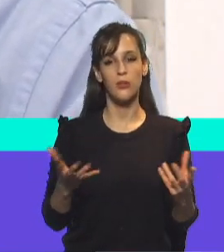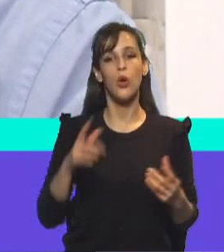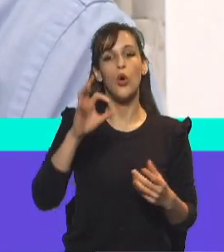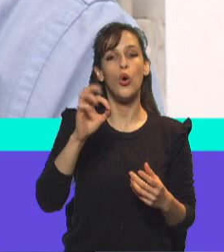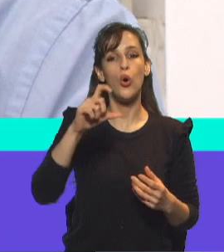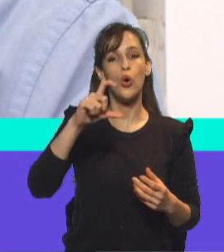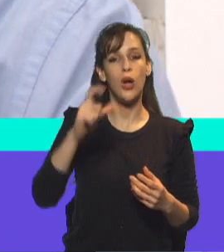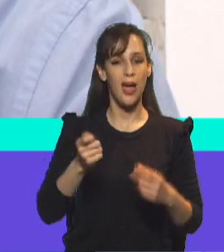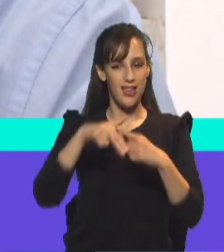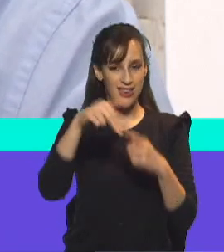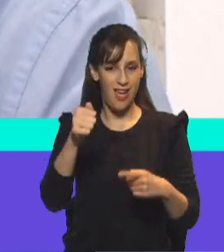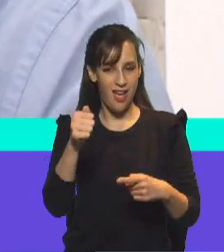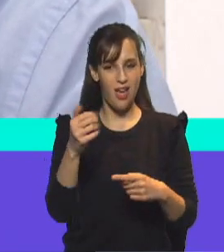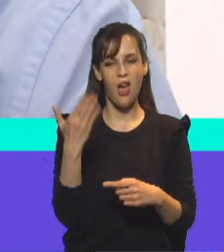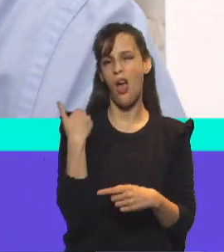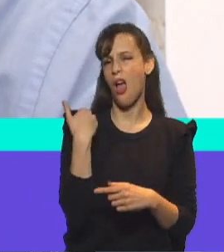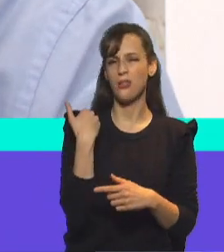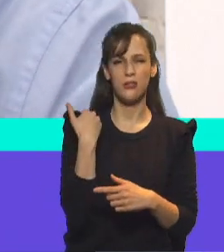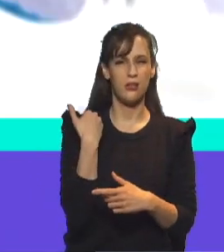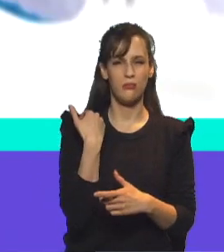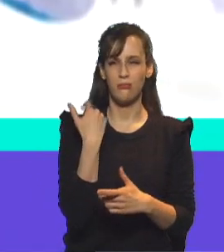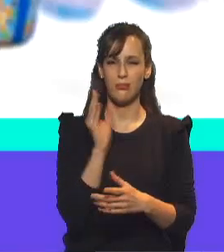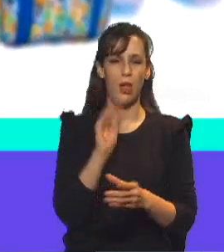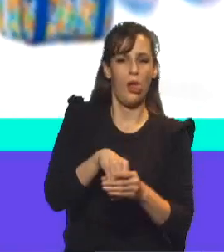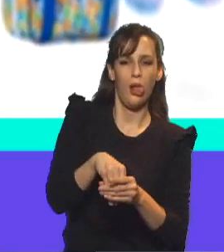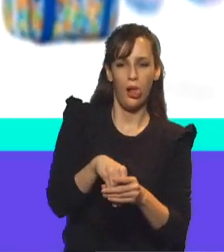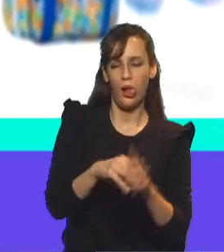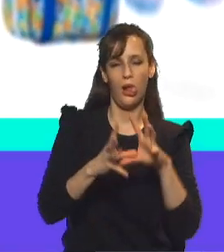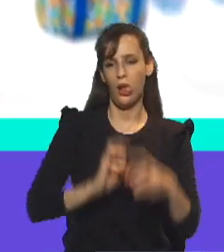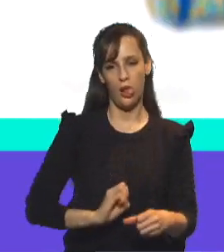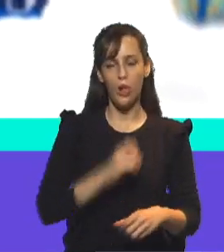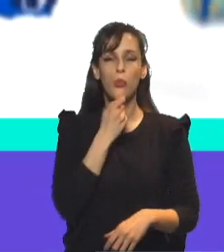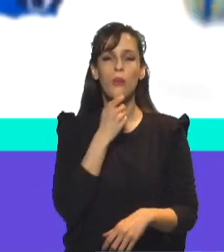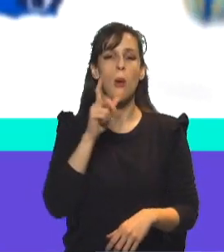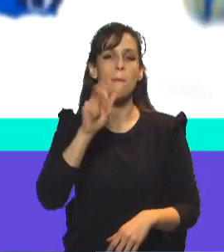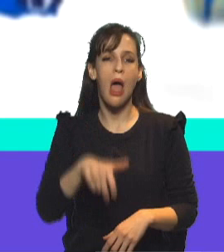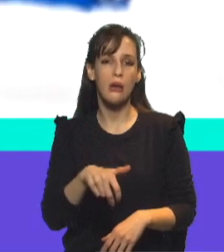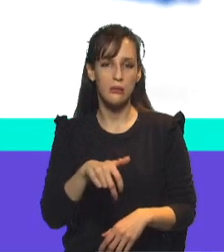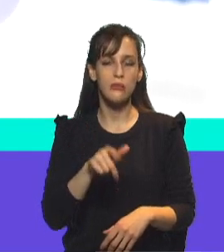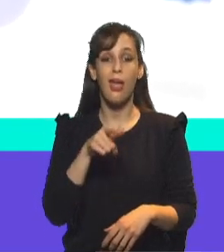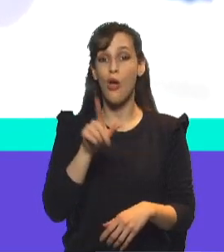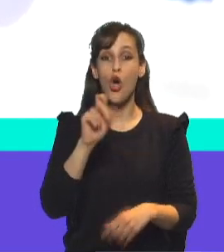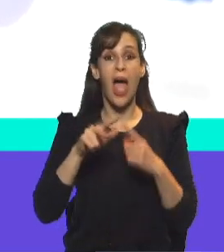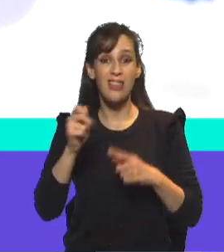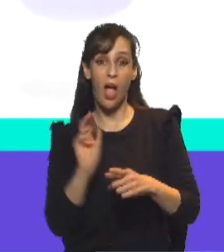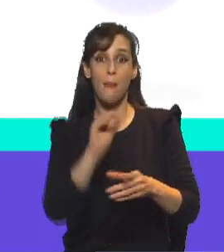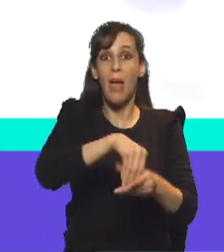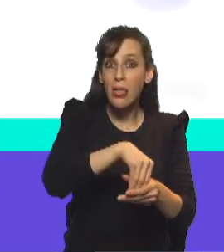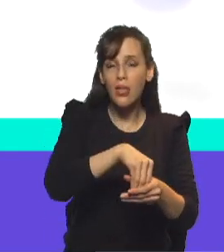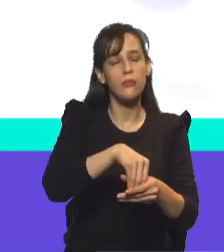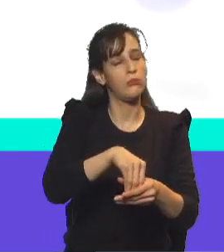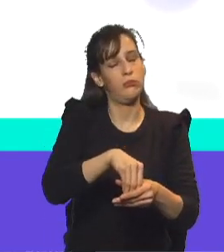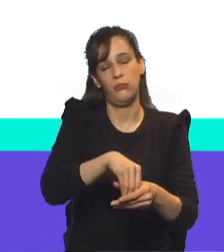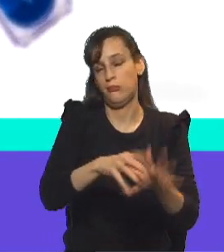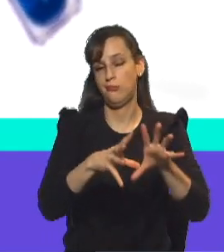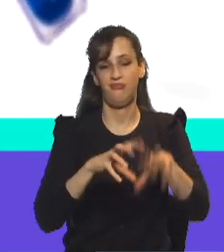Caña, que todo lo que tocó lo rompe. Estuvo en salud y rompió el plan remediar, con lo cual todas las cosas que le hacen bien a los otros las rompe como si